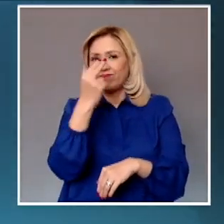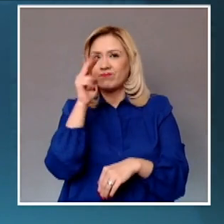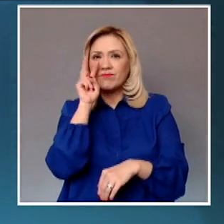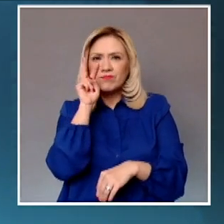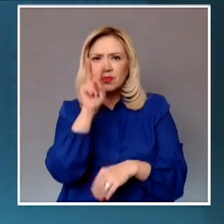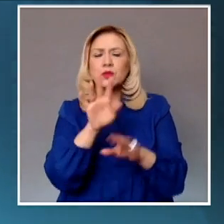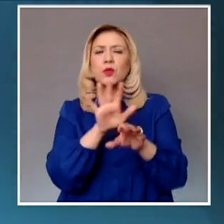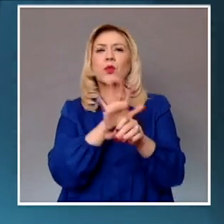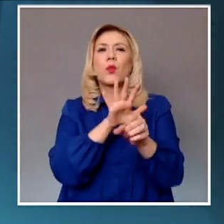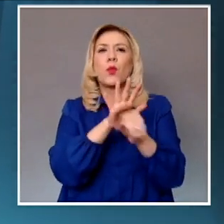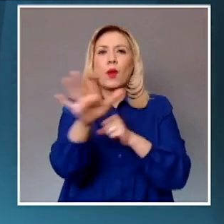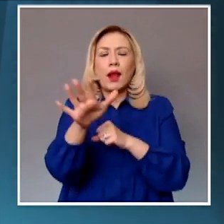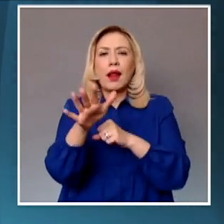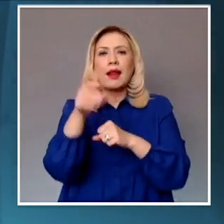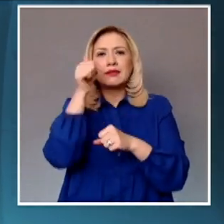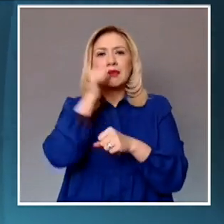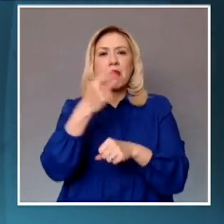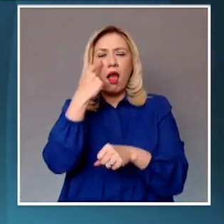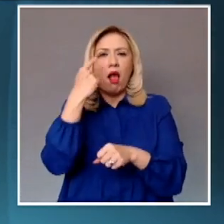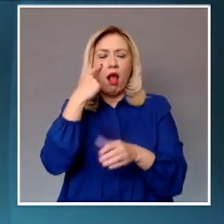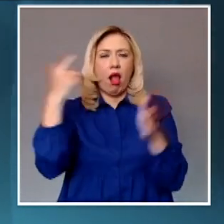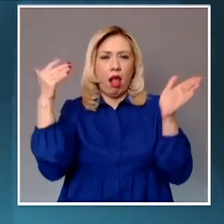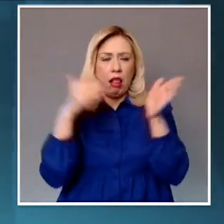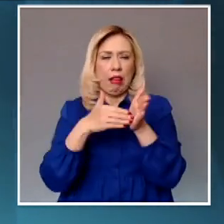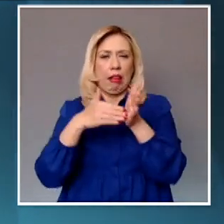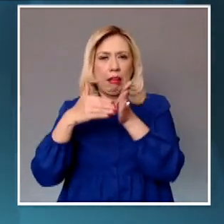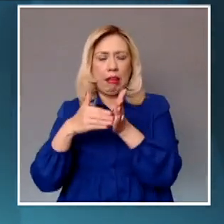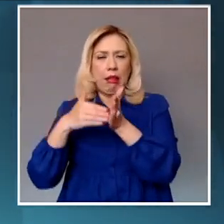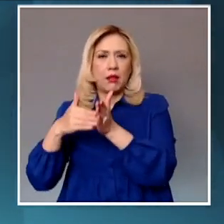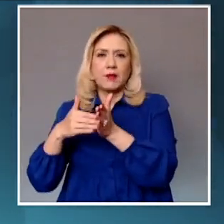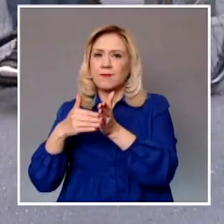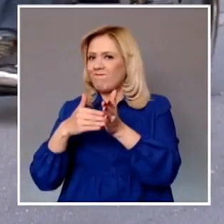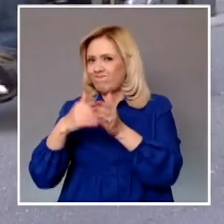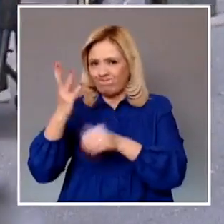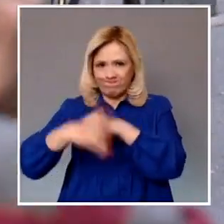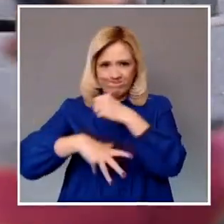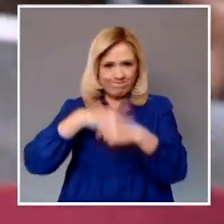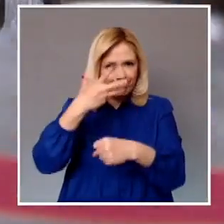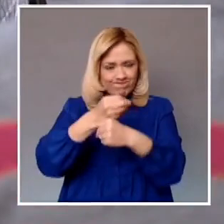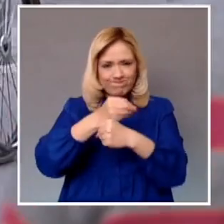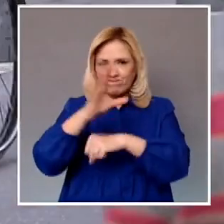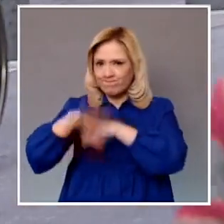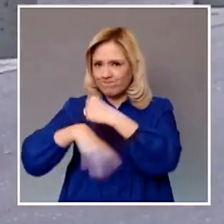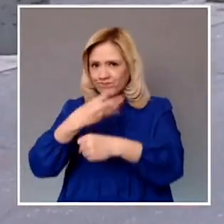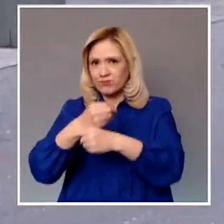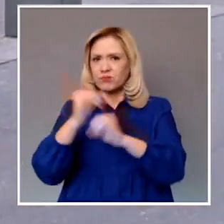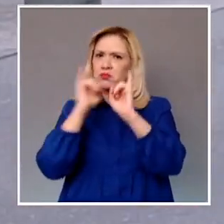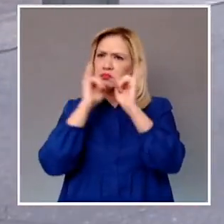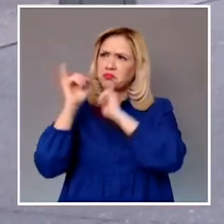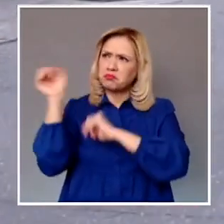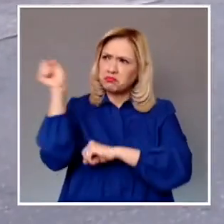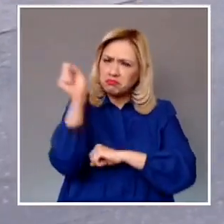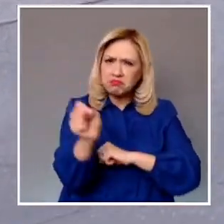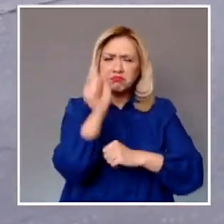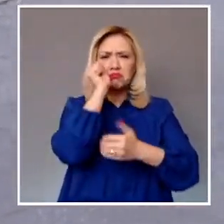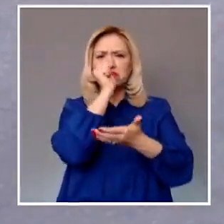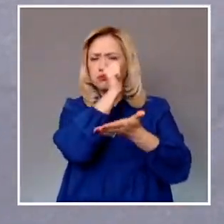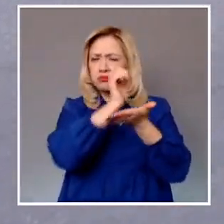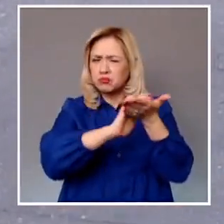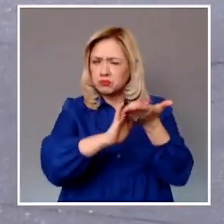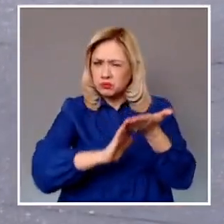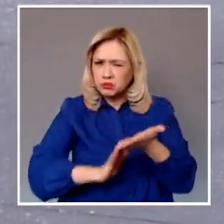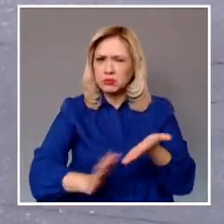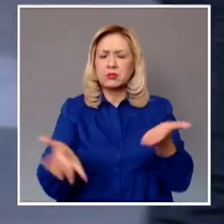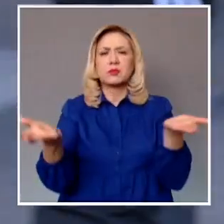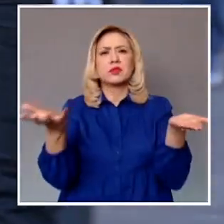para implementar ajustes que permitan superarlas, además de proporcionar información accesible durante el proceso para que